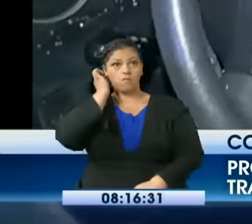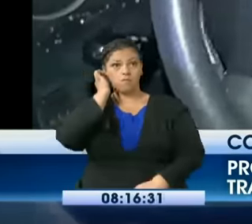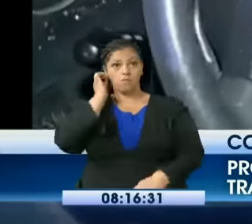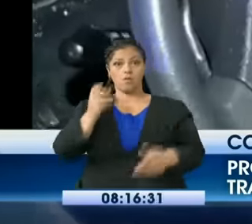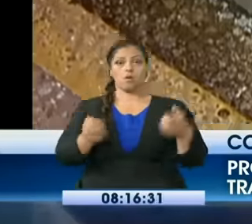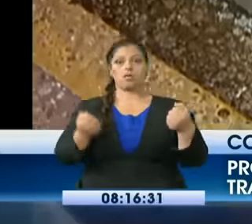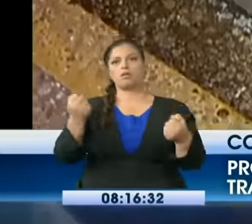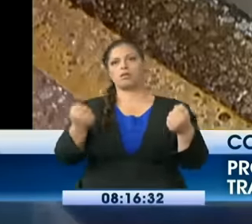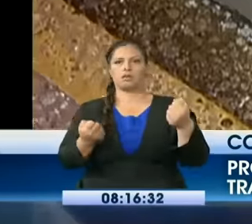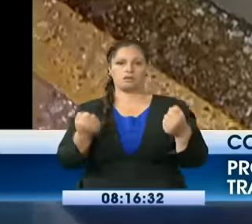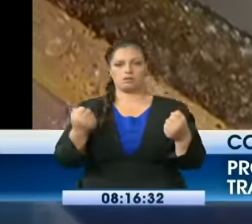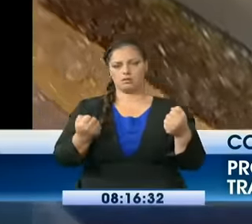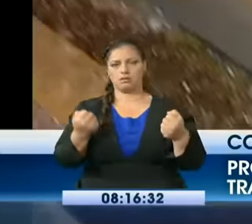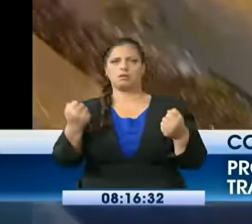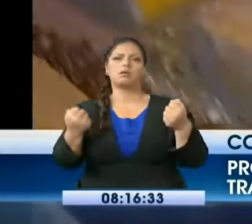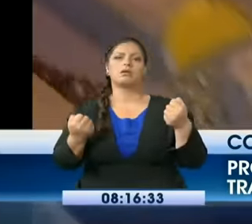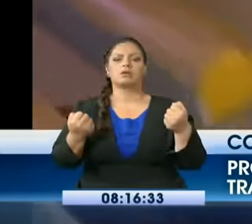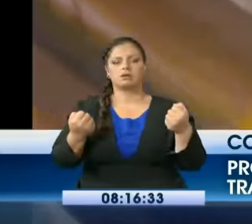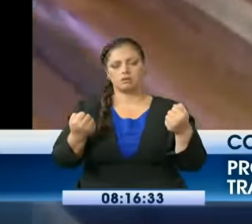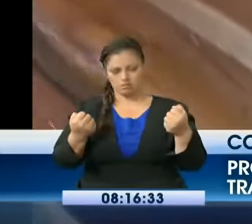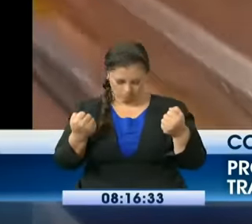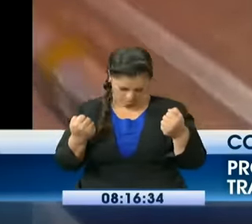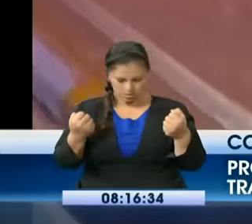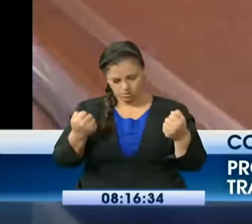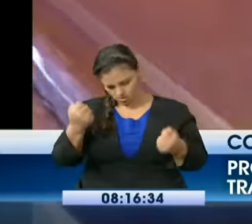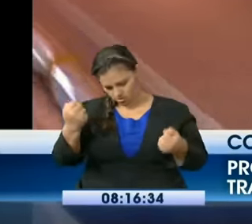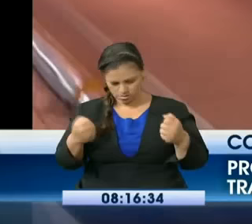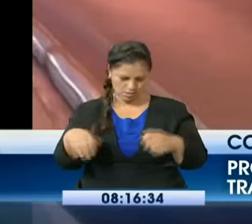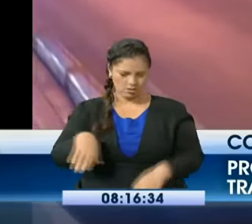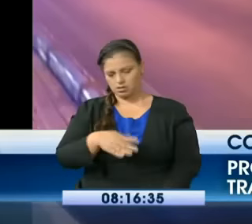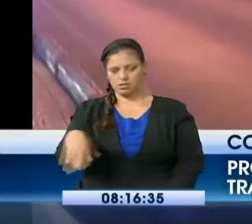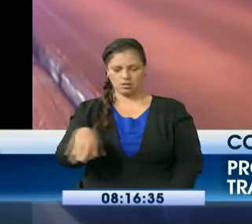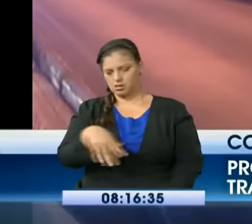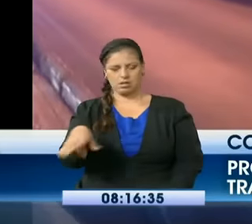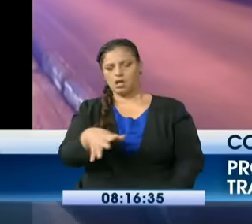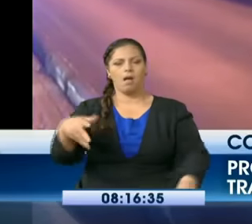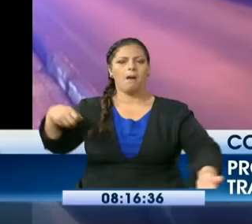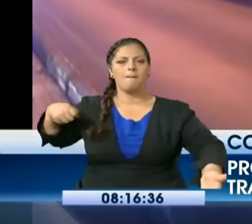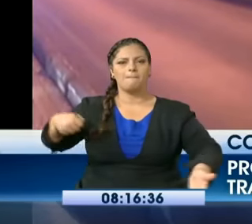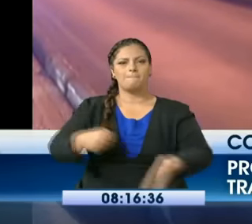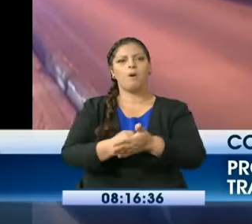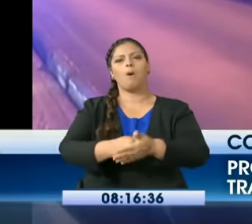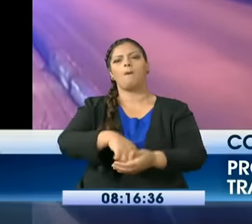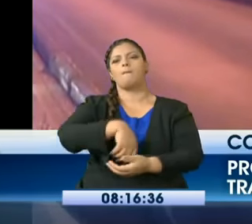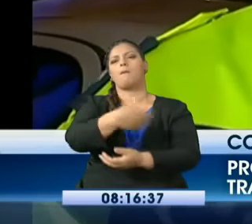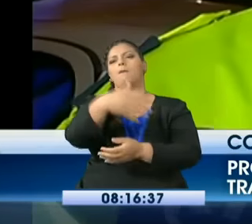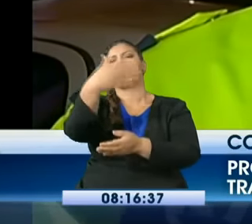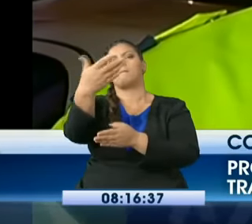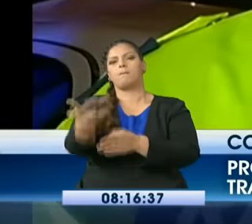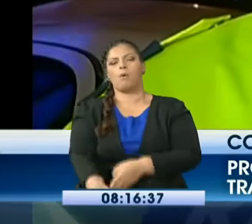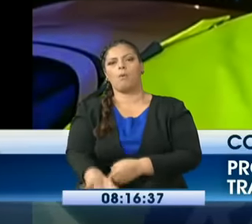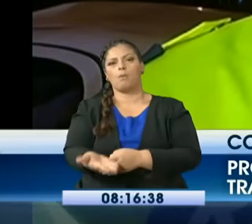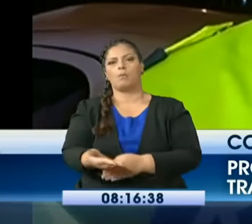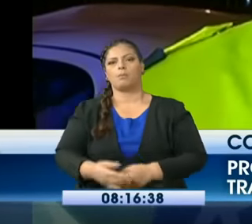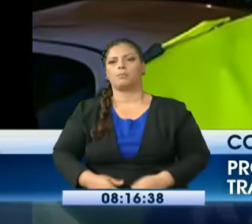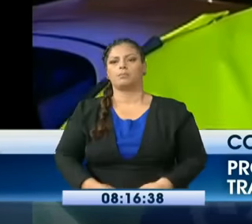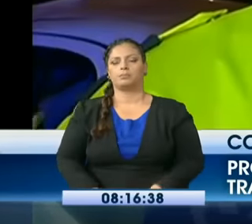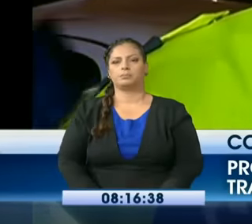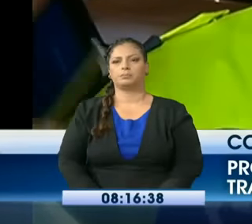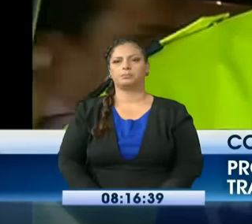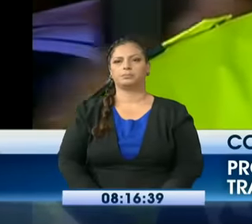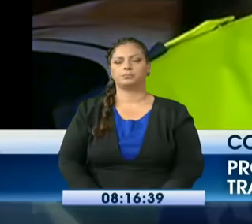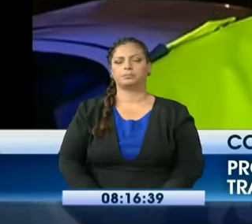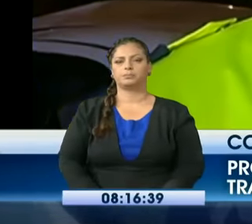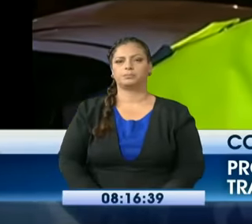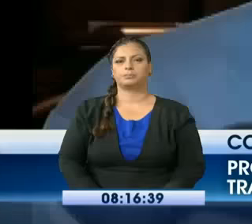quedó dormida al volante y fue allí cuando el auto perdió pista. Tenemos una pérdida de pista, consecuencia de volcamiento